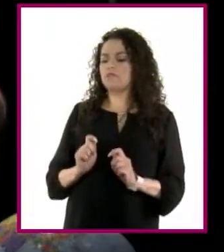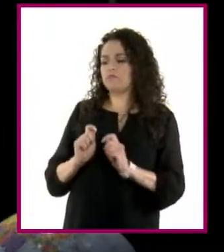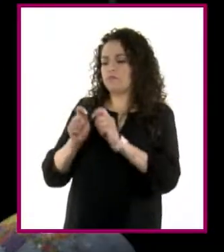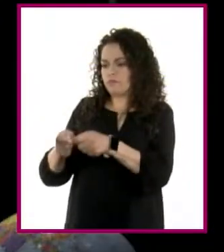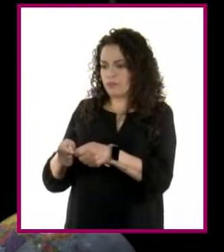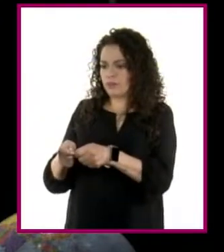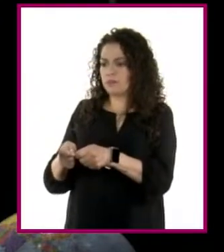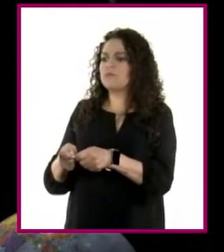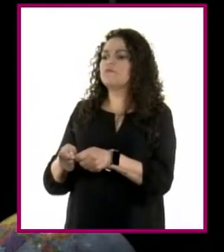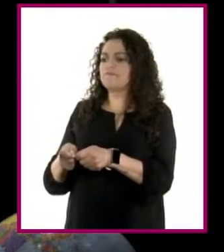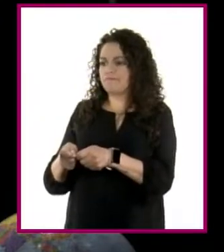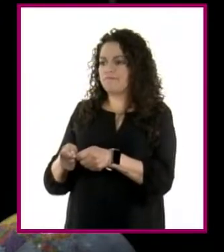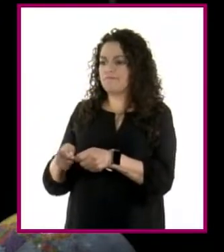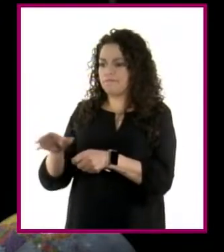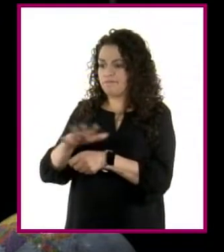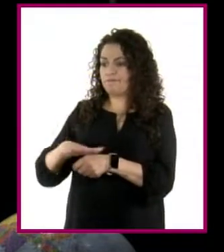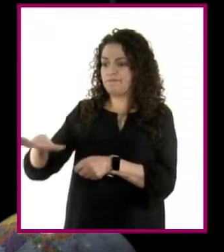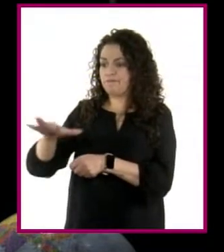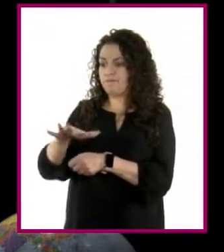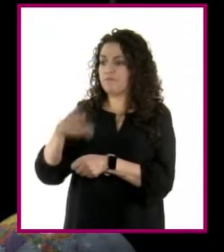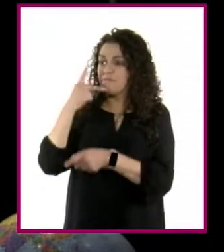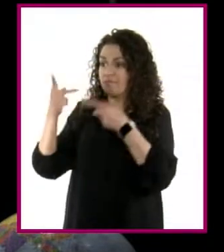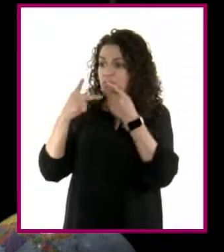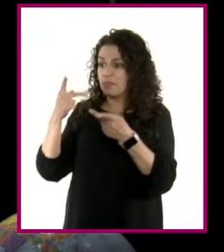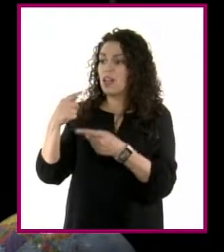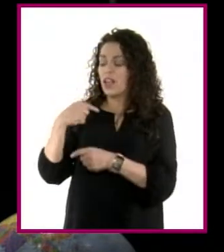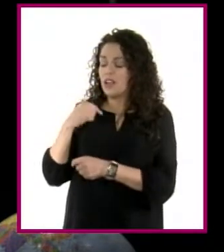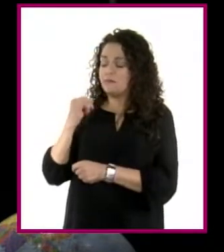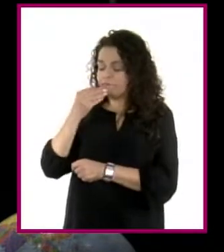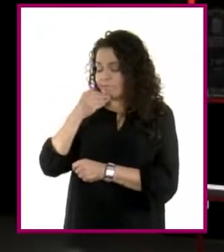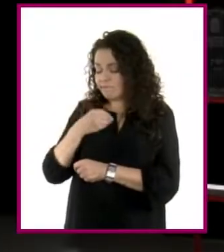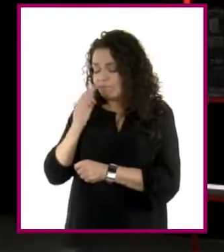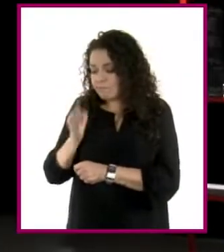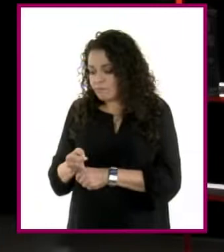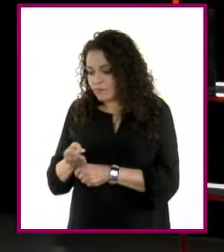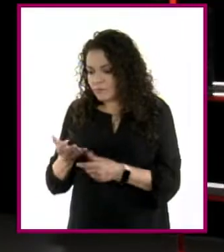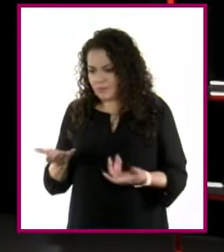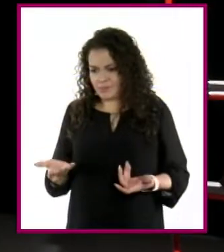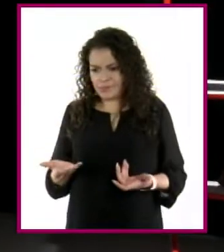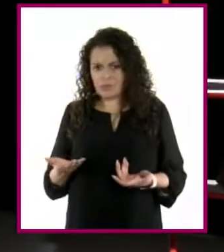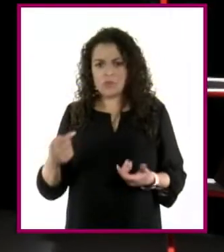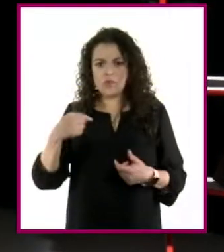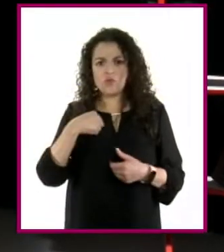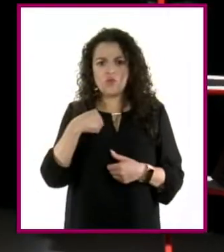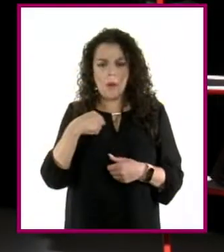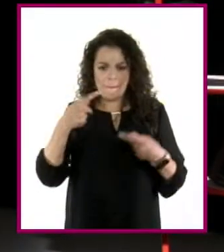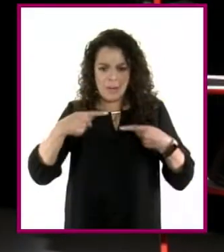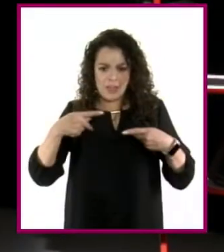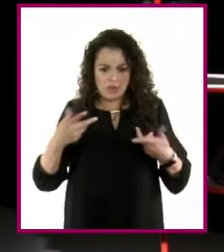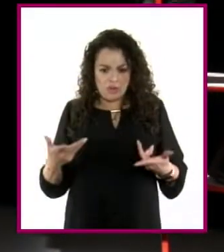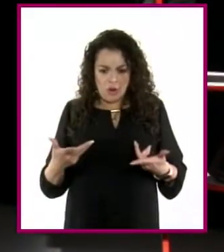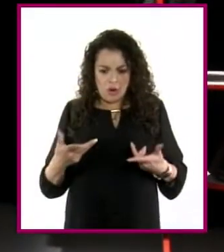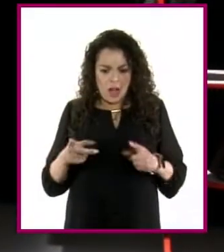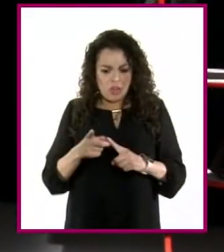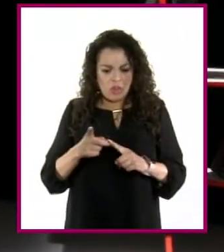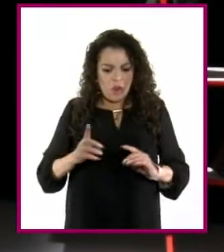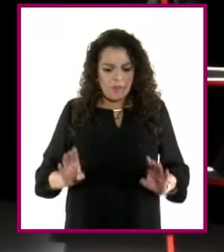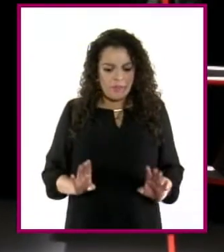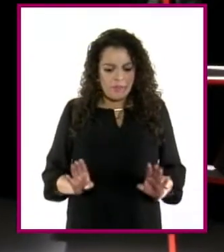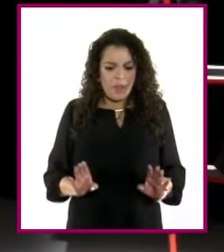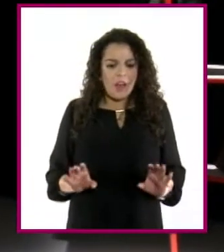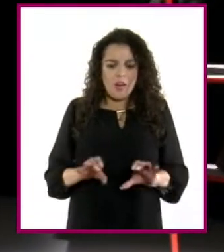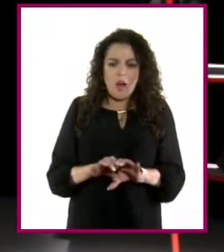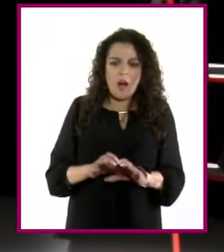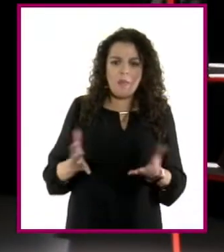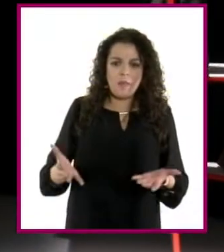¿dónde queda nuestra capacidad de determinarnos como personas? En el programa de hoy, Luna y Emiliano